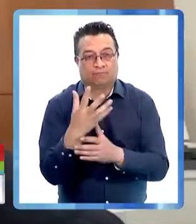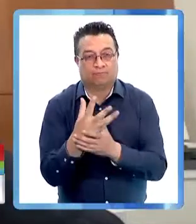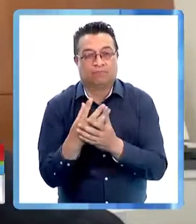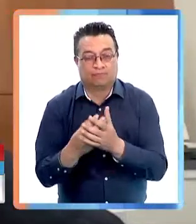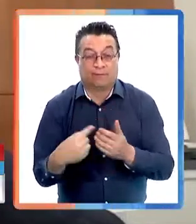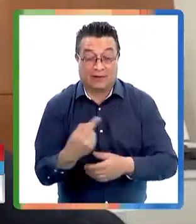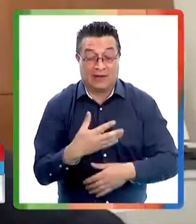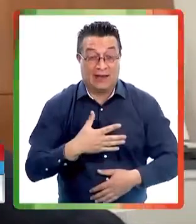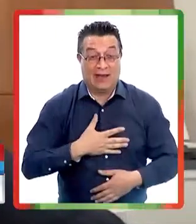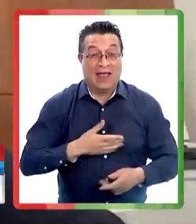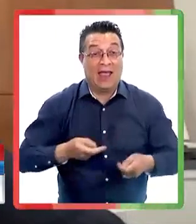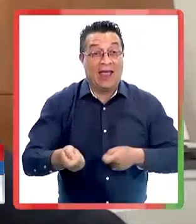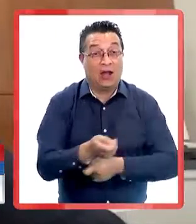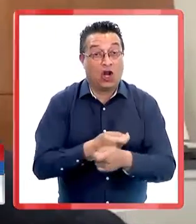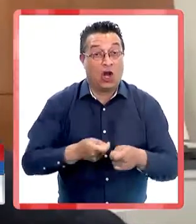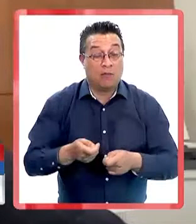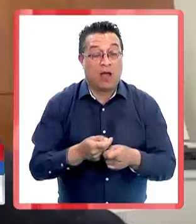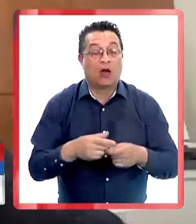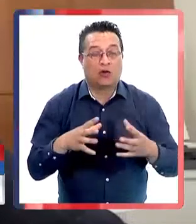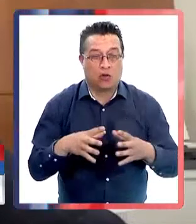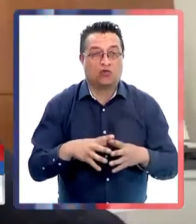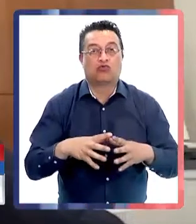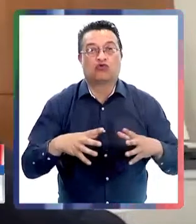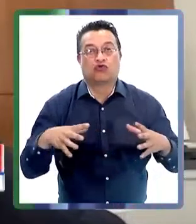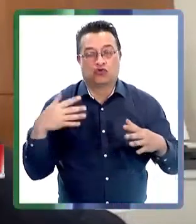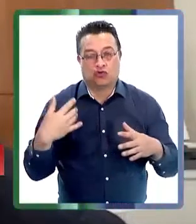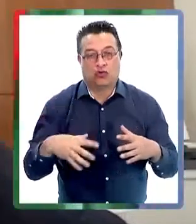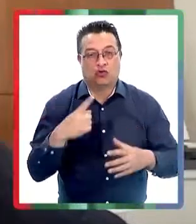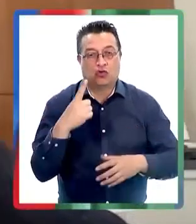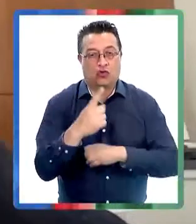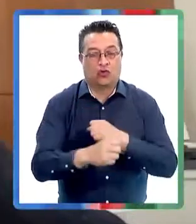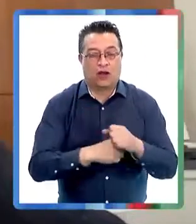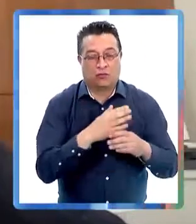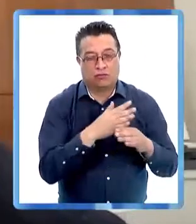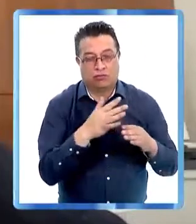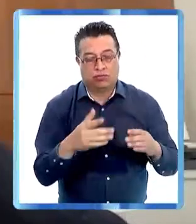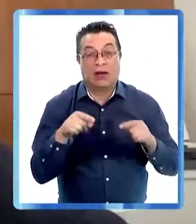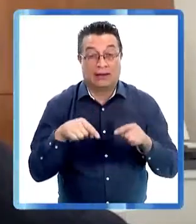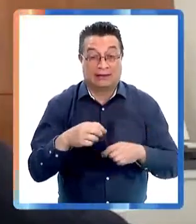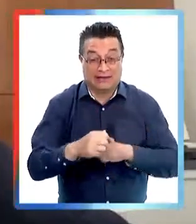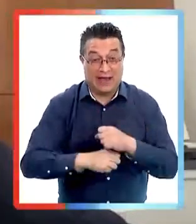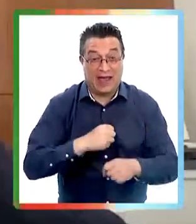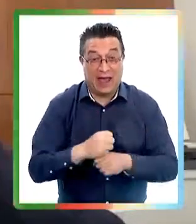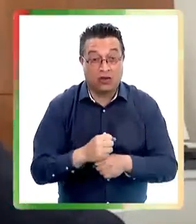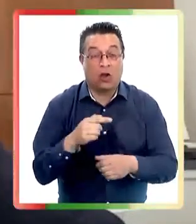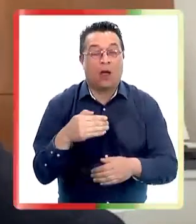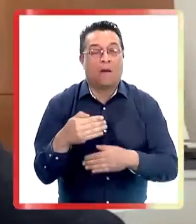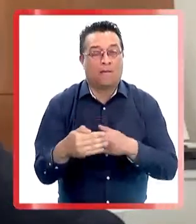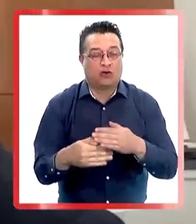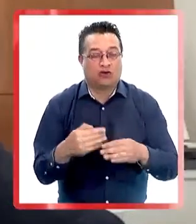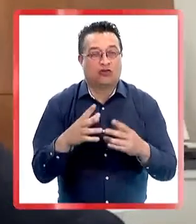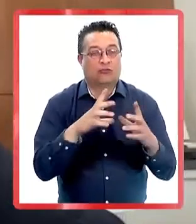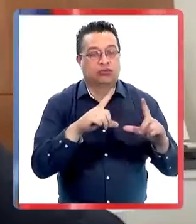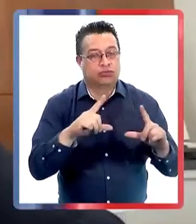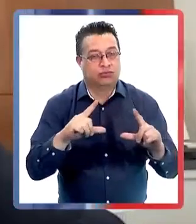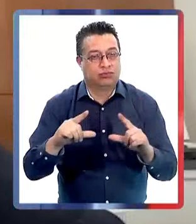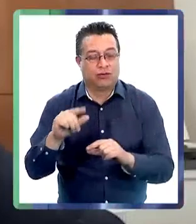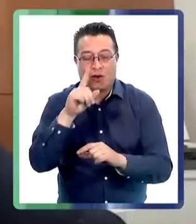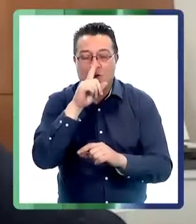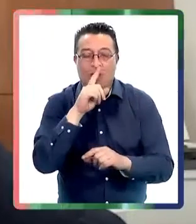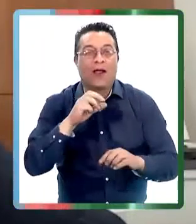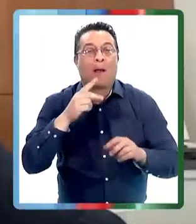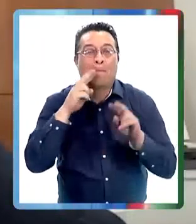porque nuestra economía, si bien se recalentó el año pasado, este año ha vivido lo que se denomina un proceso de enfriamiento,